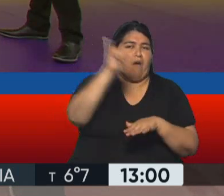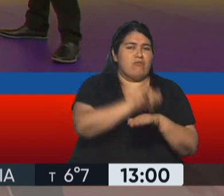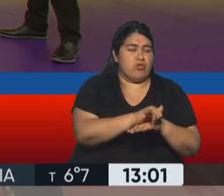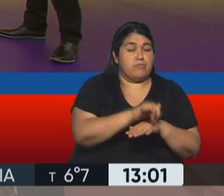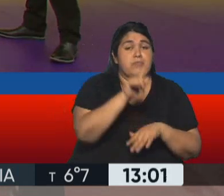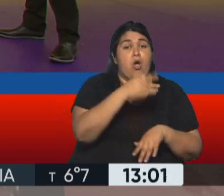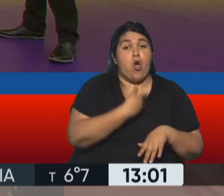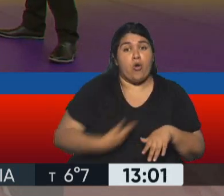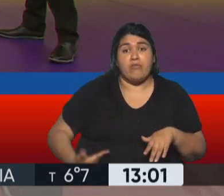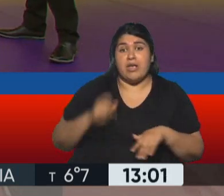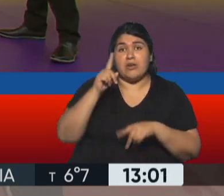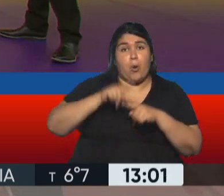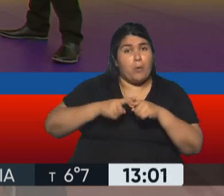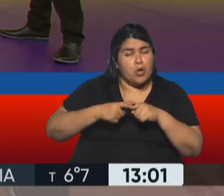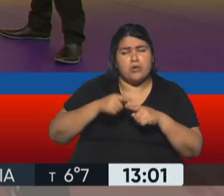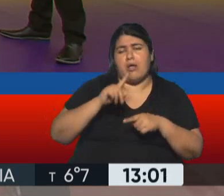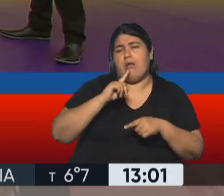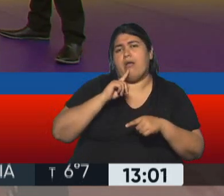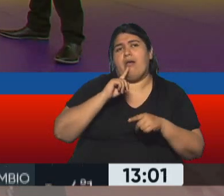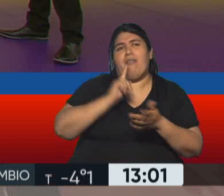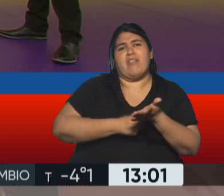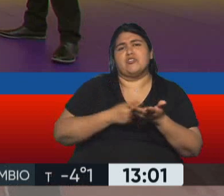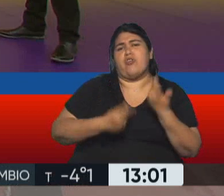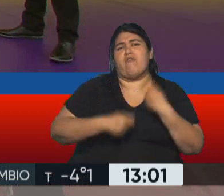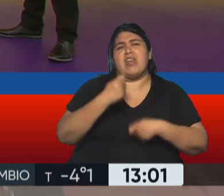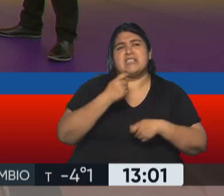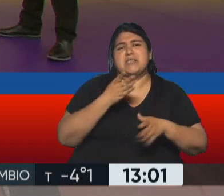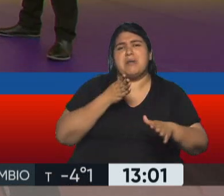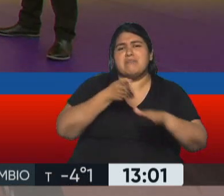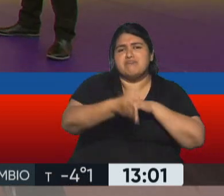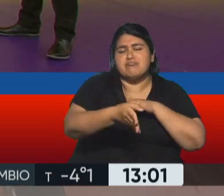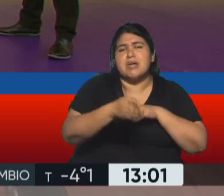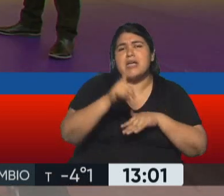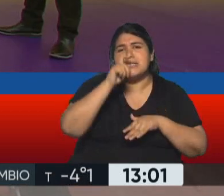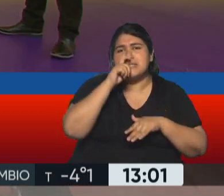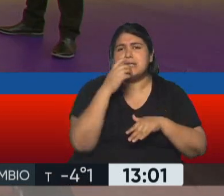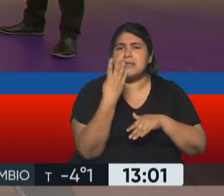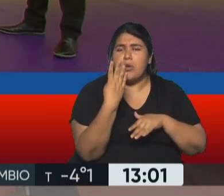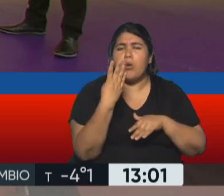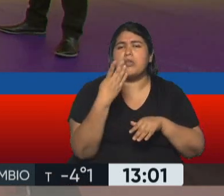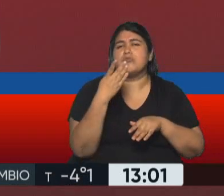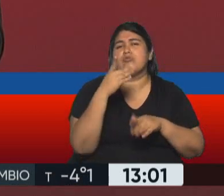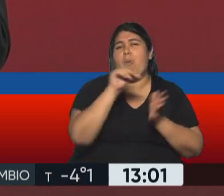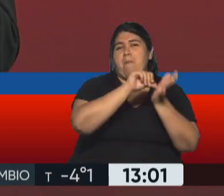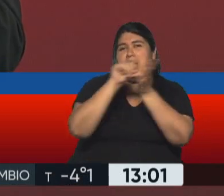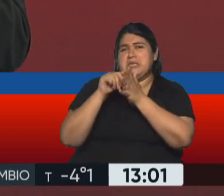el gobierno bielorruso decidió flexibilizar los requisitos de ingreso al país para 74